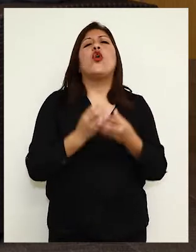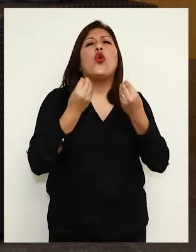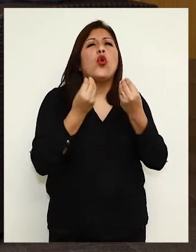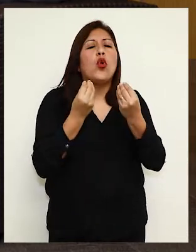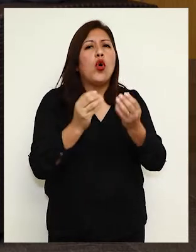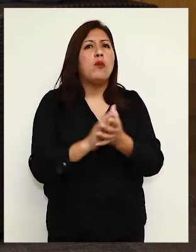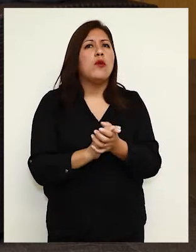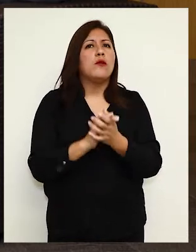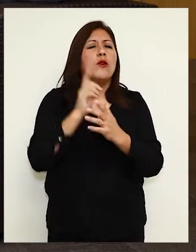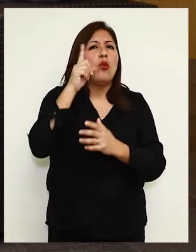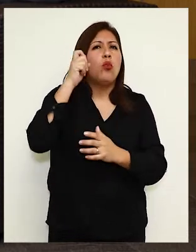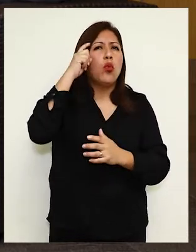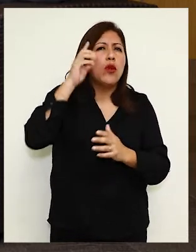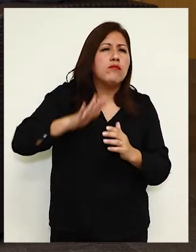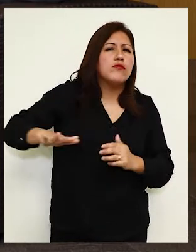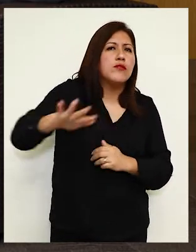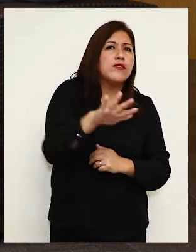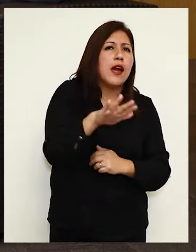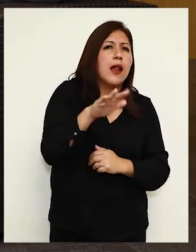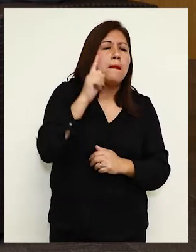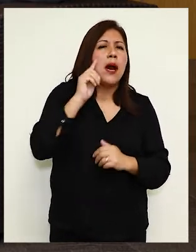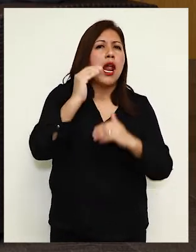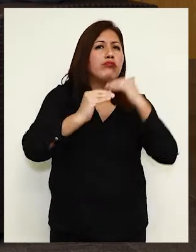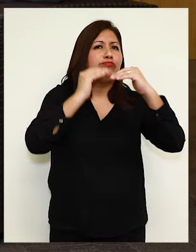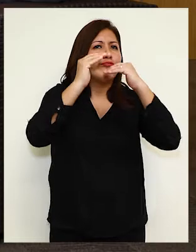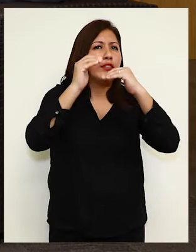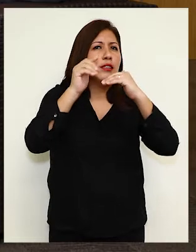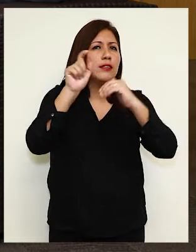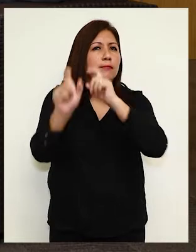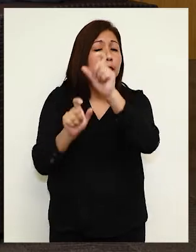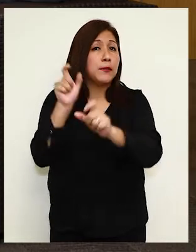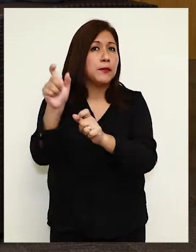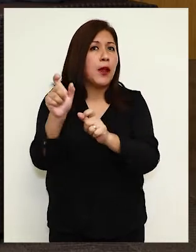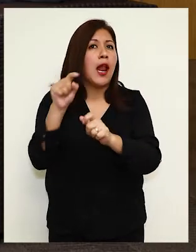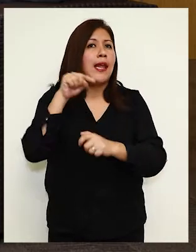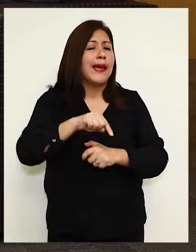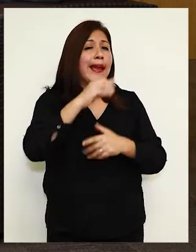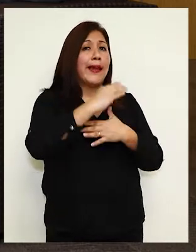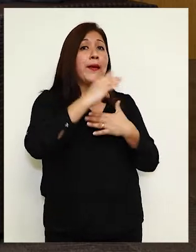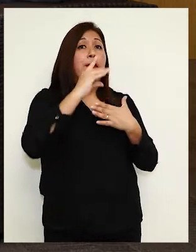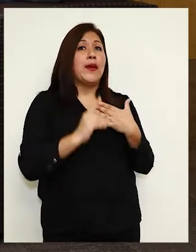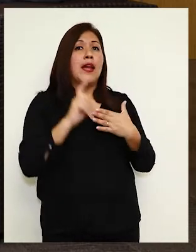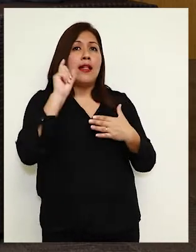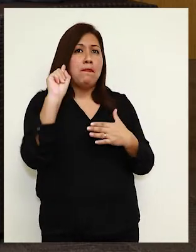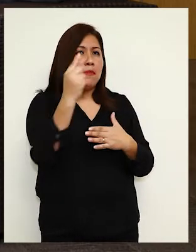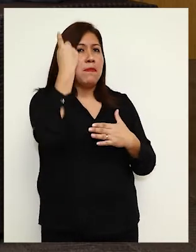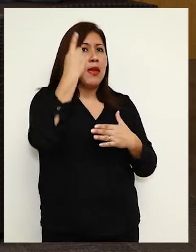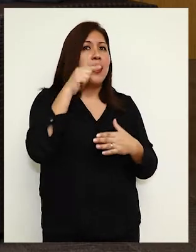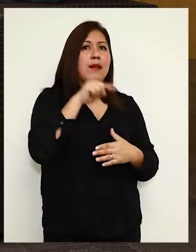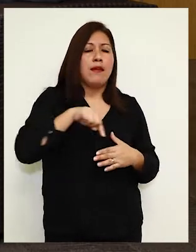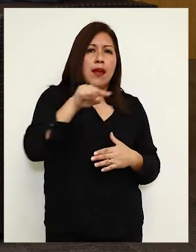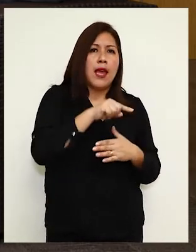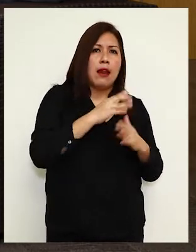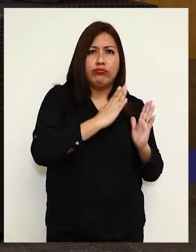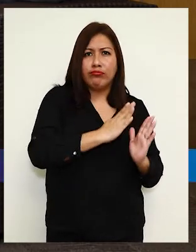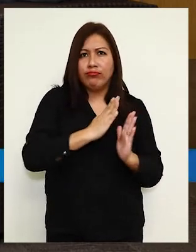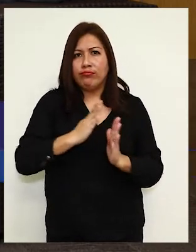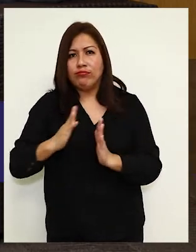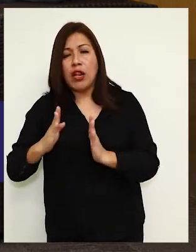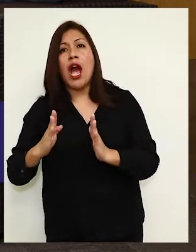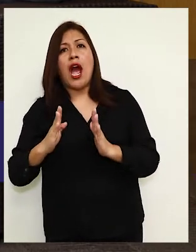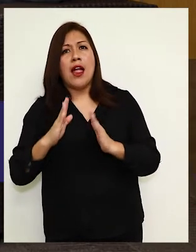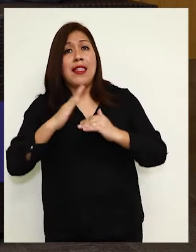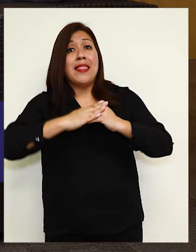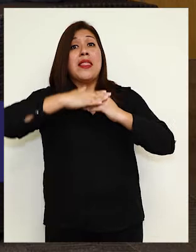para el desarrollo, el CONADIS tuvo que ejercer su autoría para poder ser efectivamente el ente rector